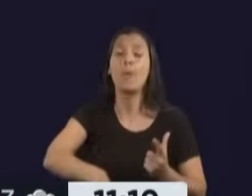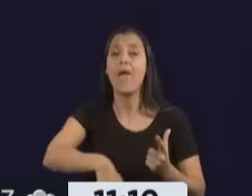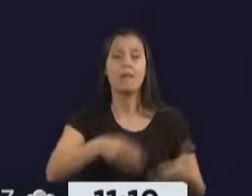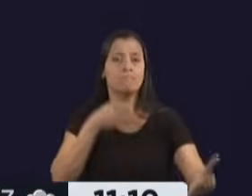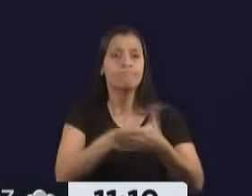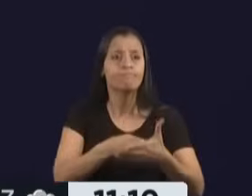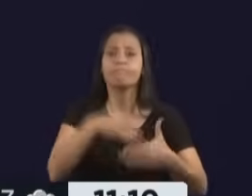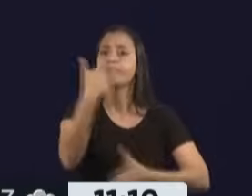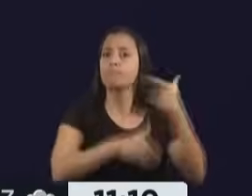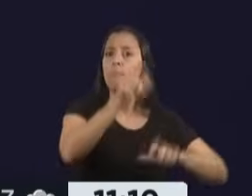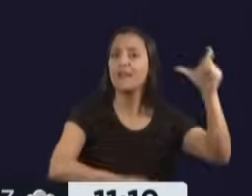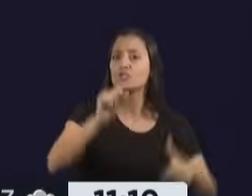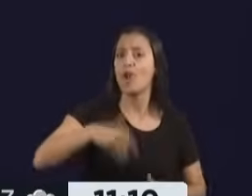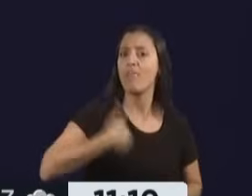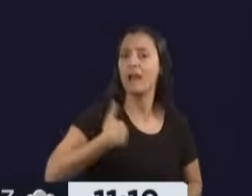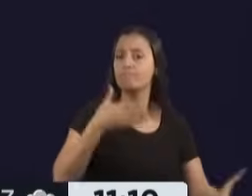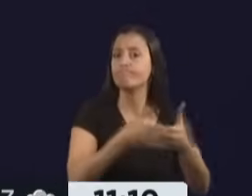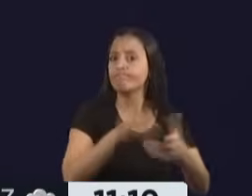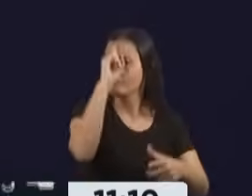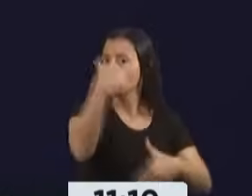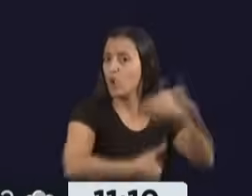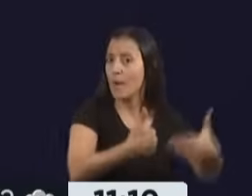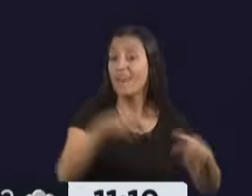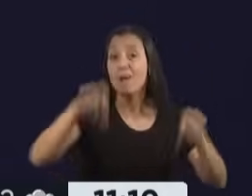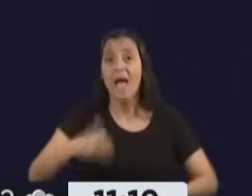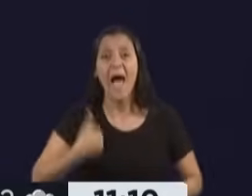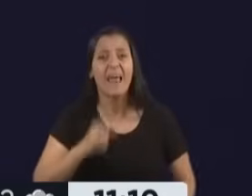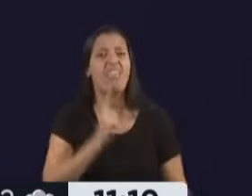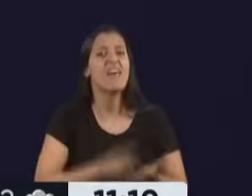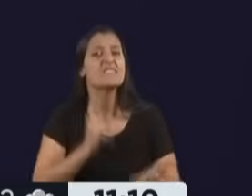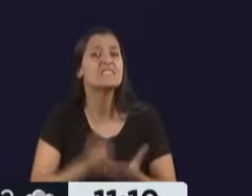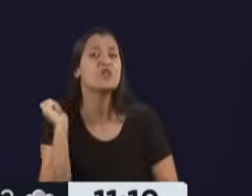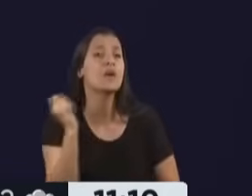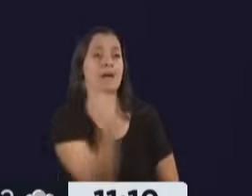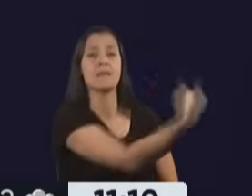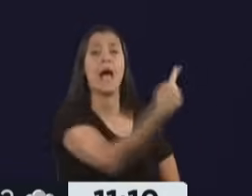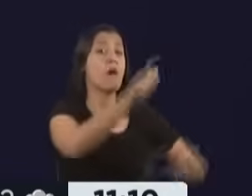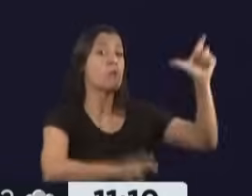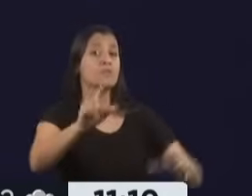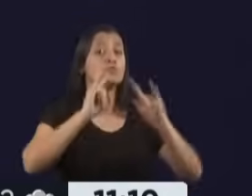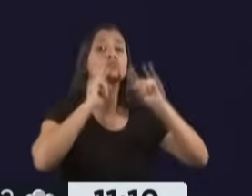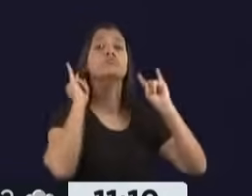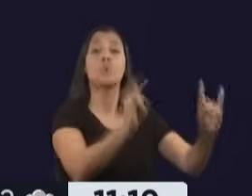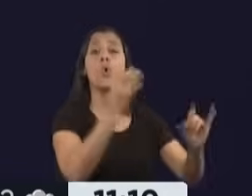nacional. En Argentina las decisiones las toman los argentinos. Bueno, ahora